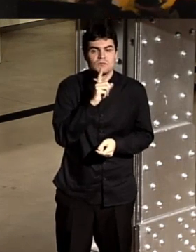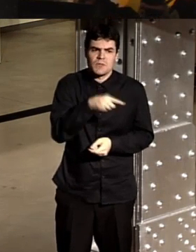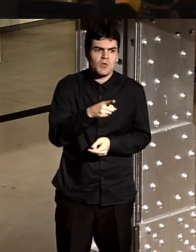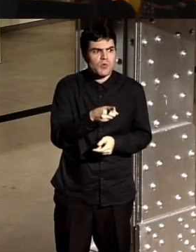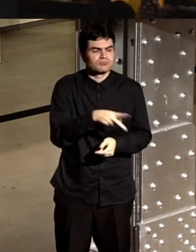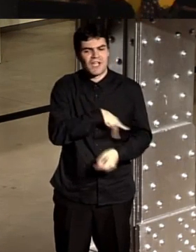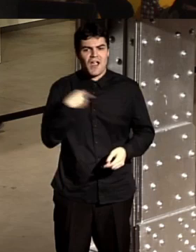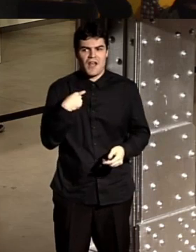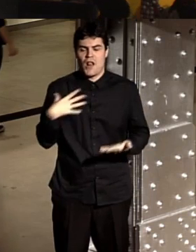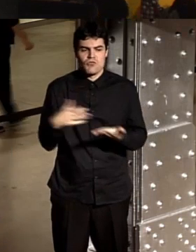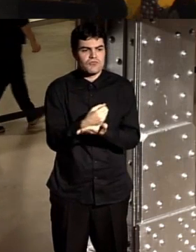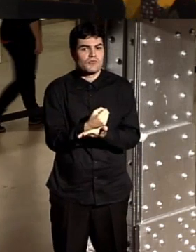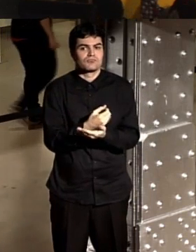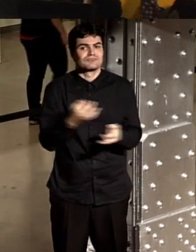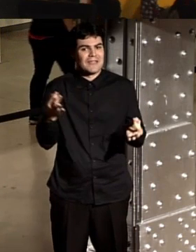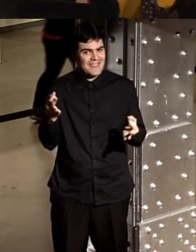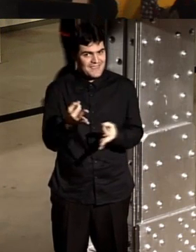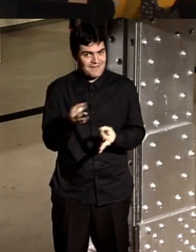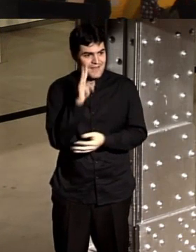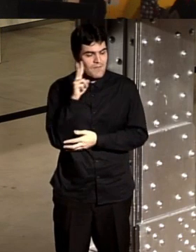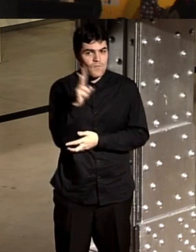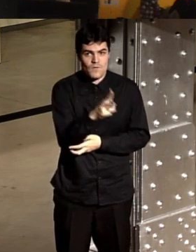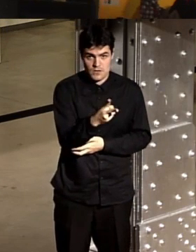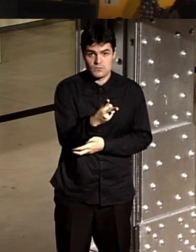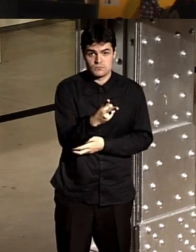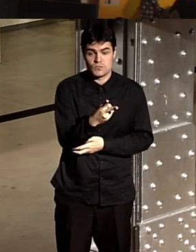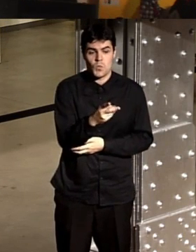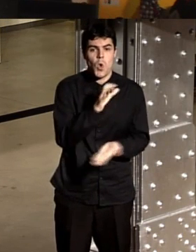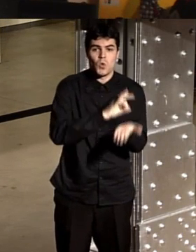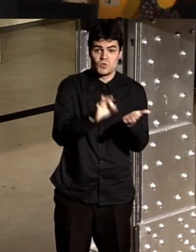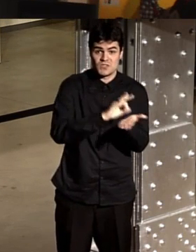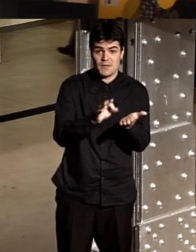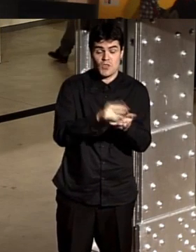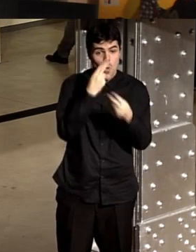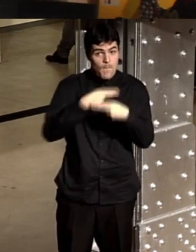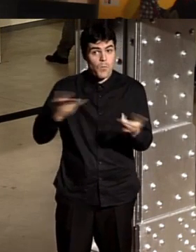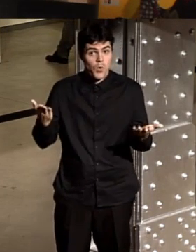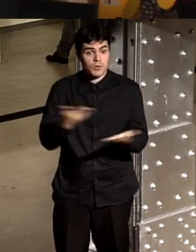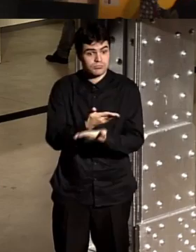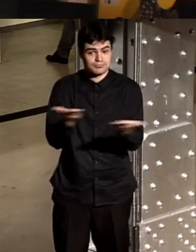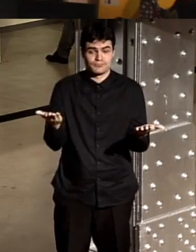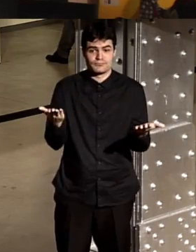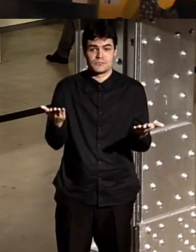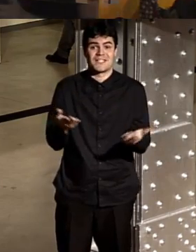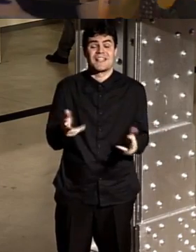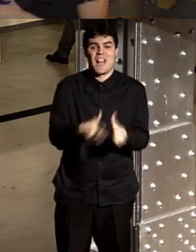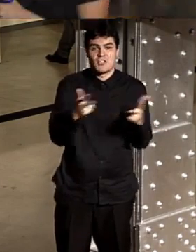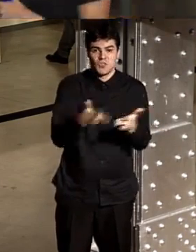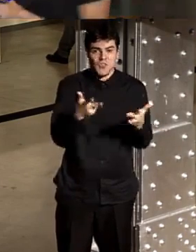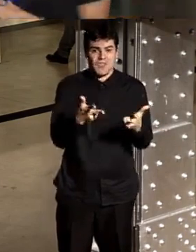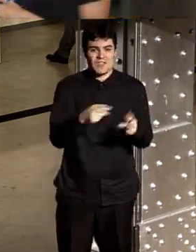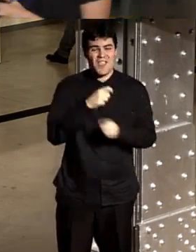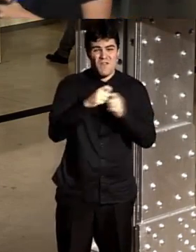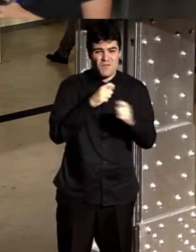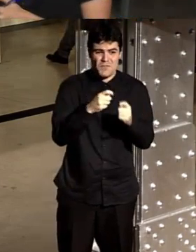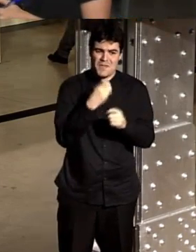como un pilar básico de las sociedades libres y democráticas, como un servicio público. Las sociedades mal informadas son fácilmente